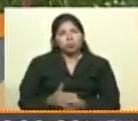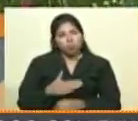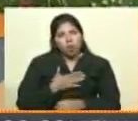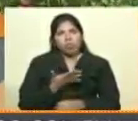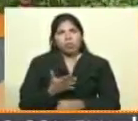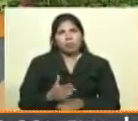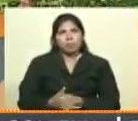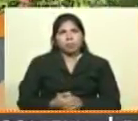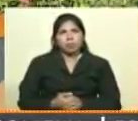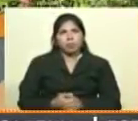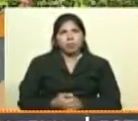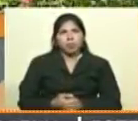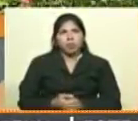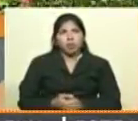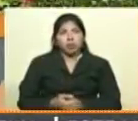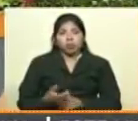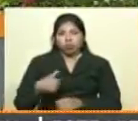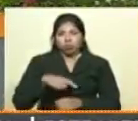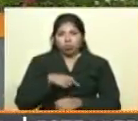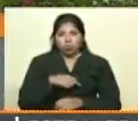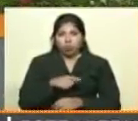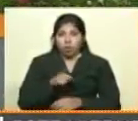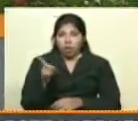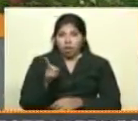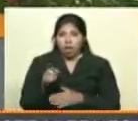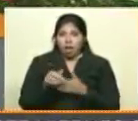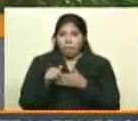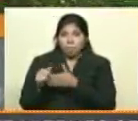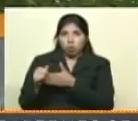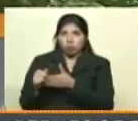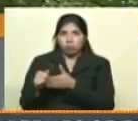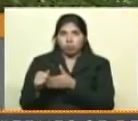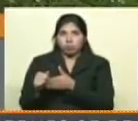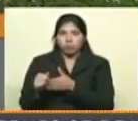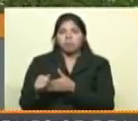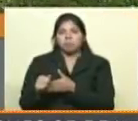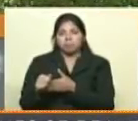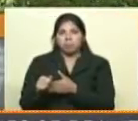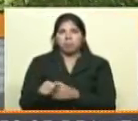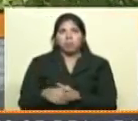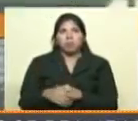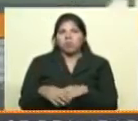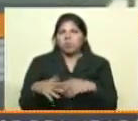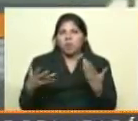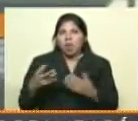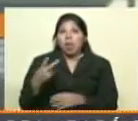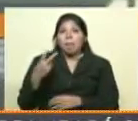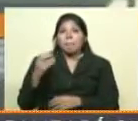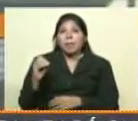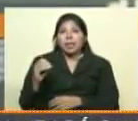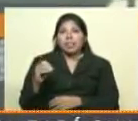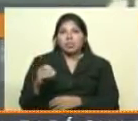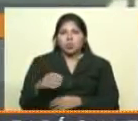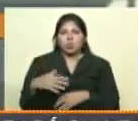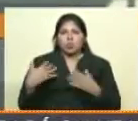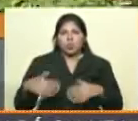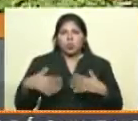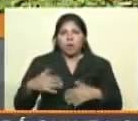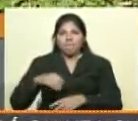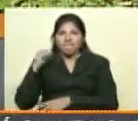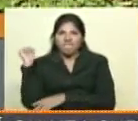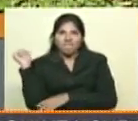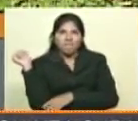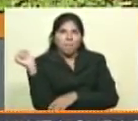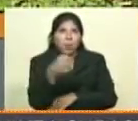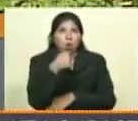Y vamos a darle a la MUT. Una de las cosas más bonitas del 20 de mayo es darle una pela política a la MUT, a